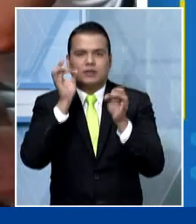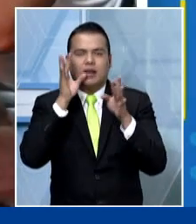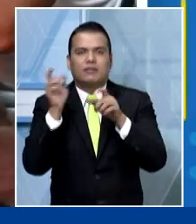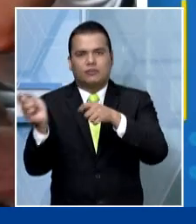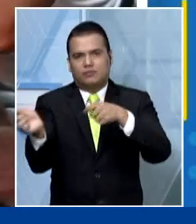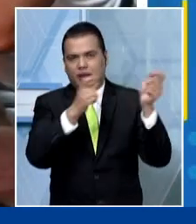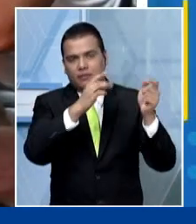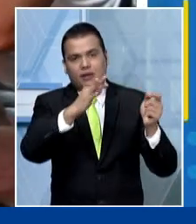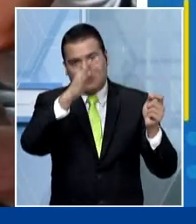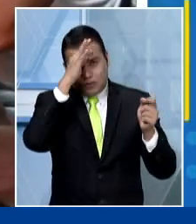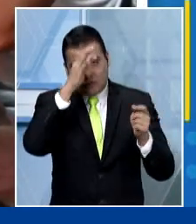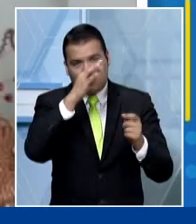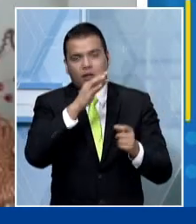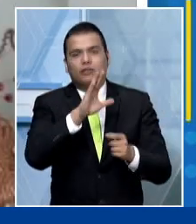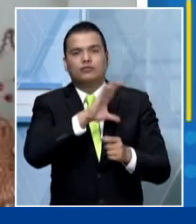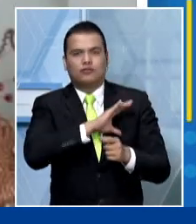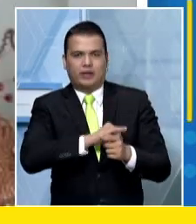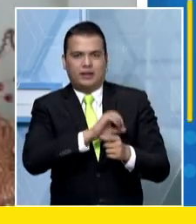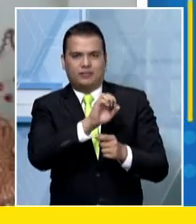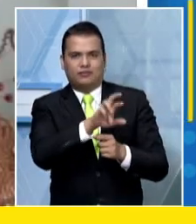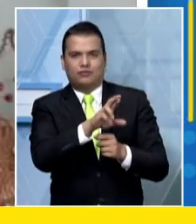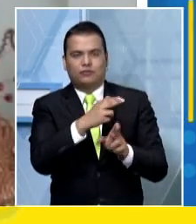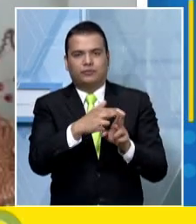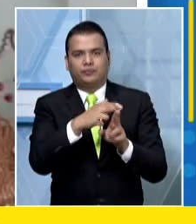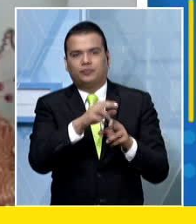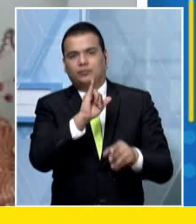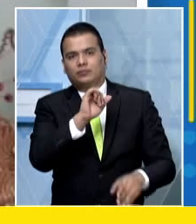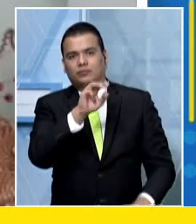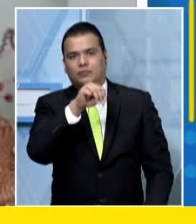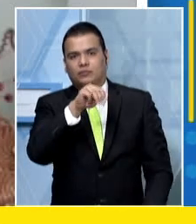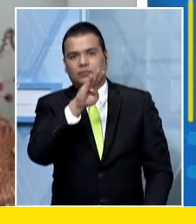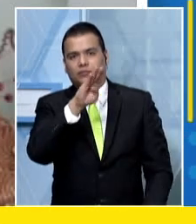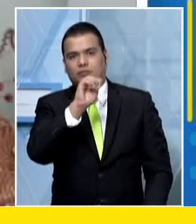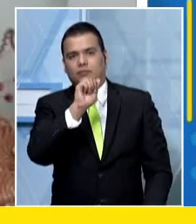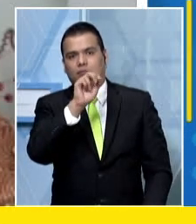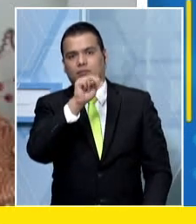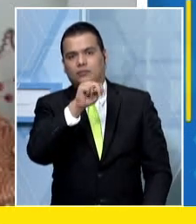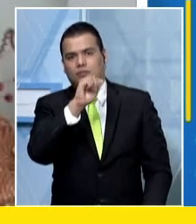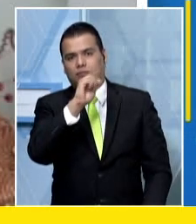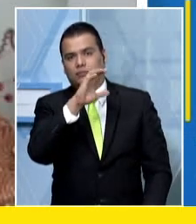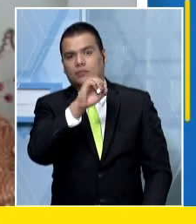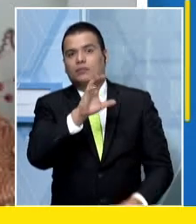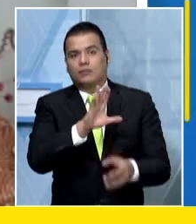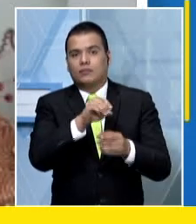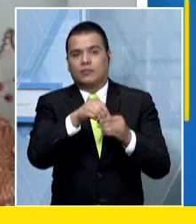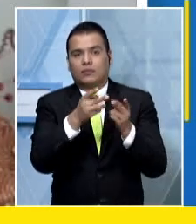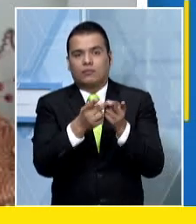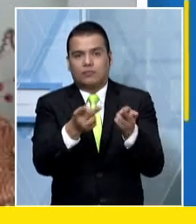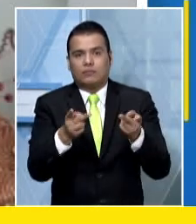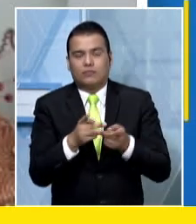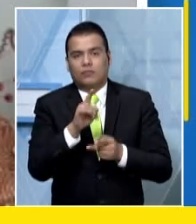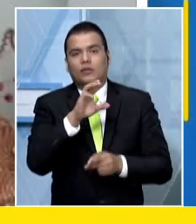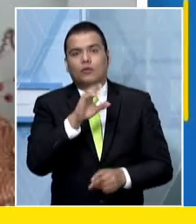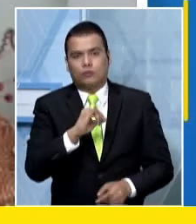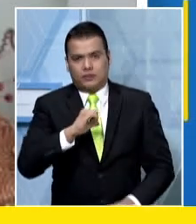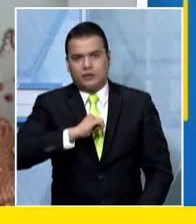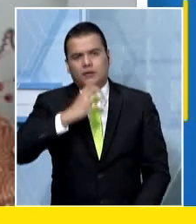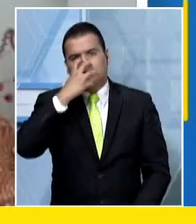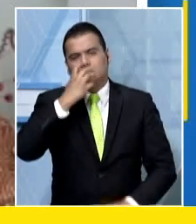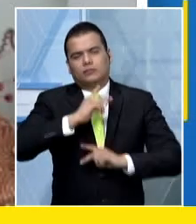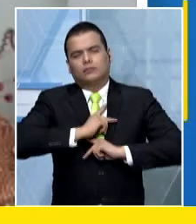unidad de cuidados intensivos se encuentra solamente con oxígeno bajo máscara en una vigilancia periódica